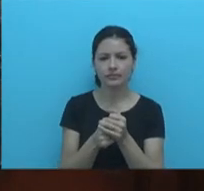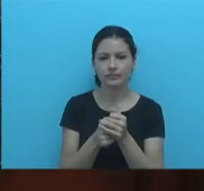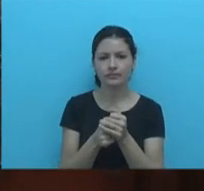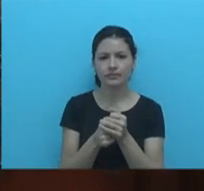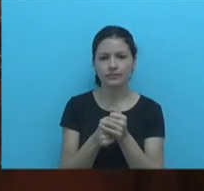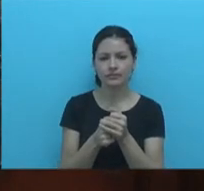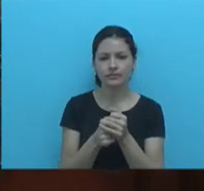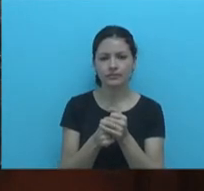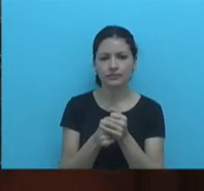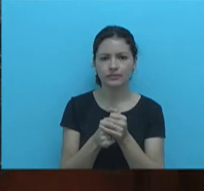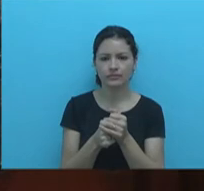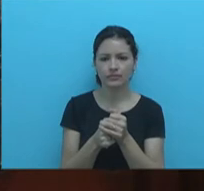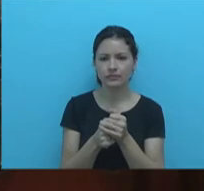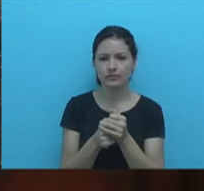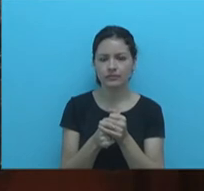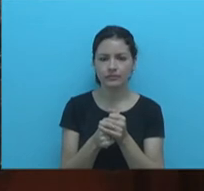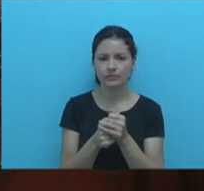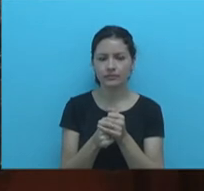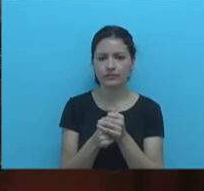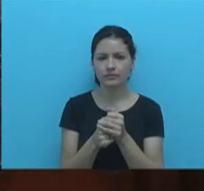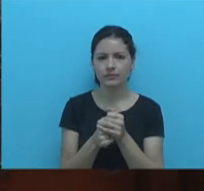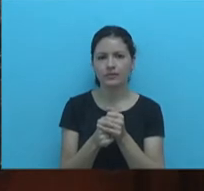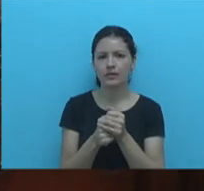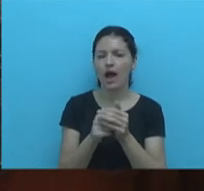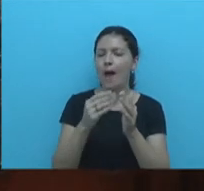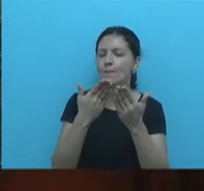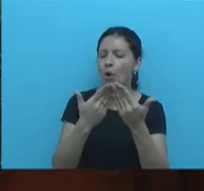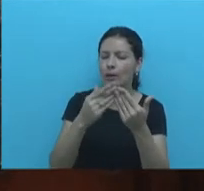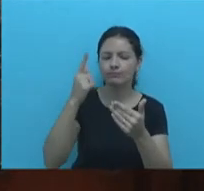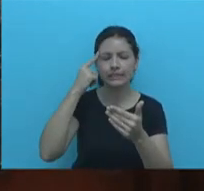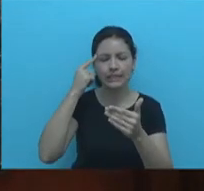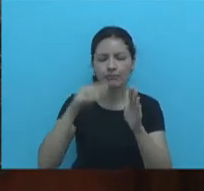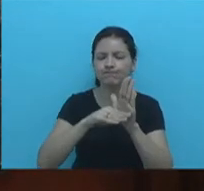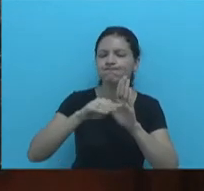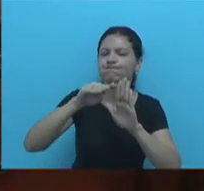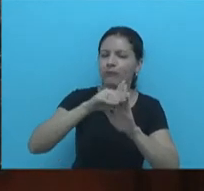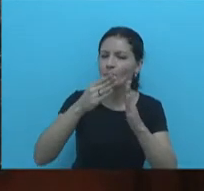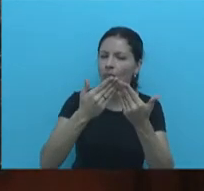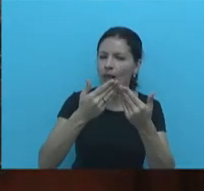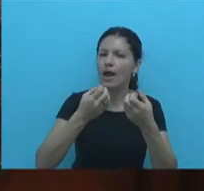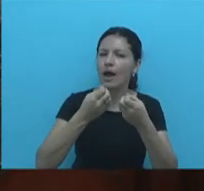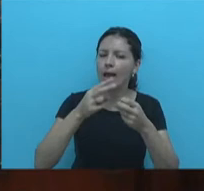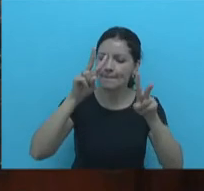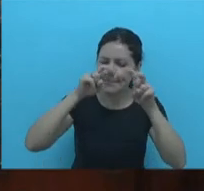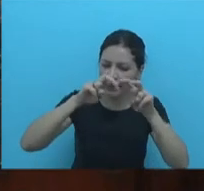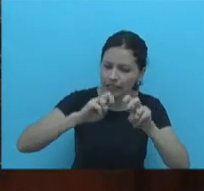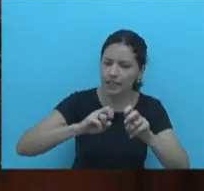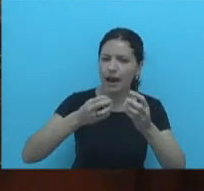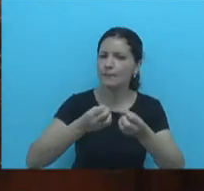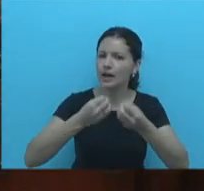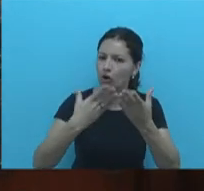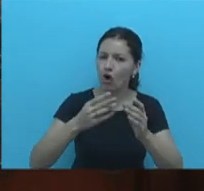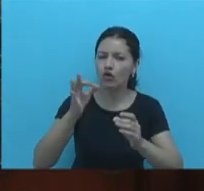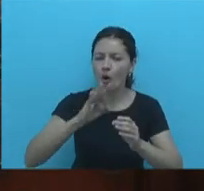epidemiológica y operativa que se considerarán prioritarias para mejorar el conocimiento del problema y las investigaciones, así como estrategias